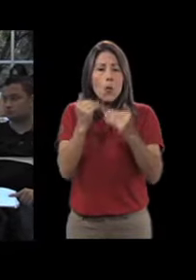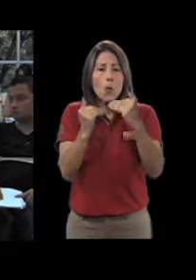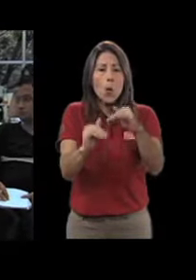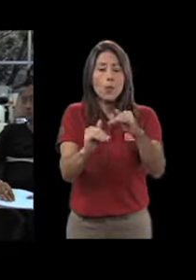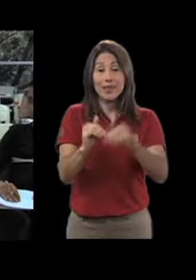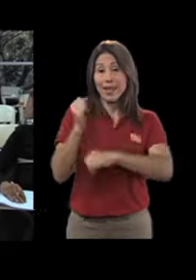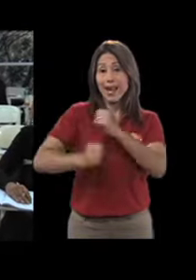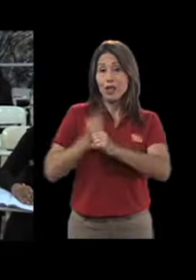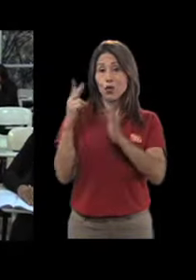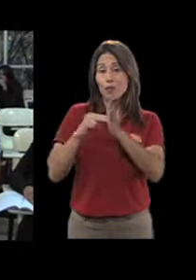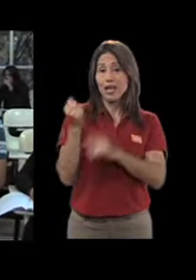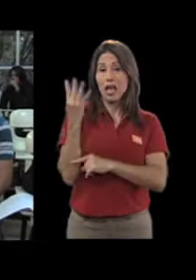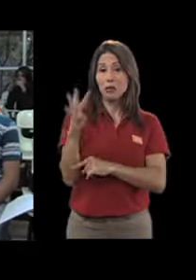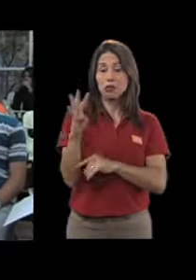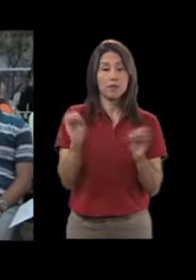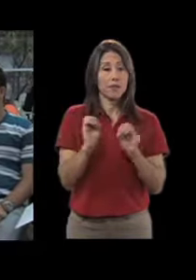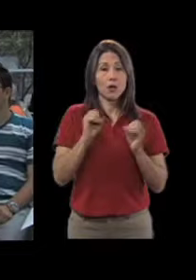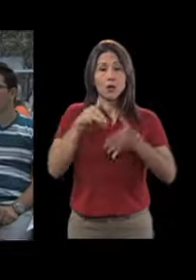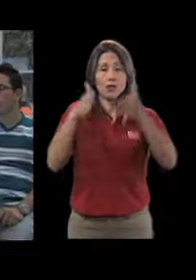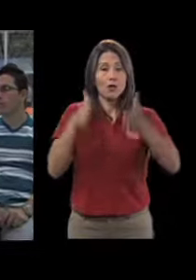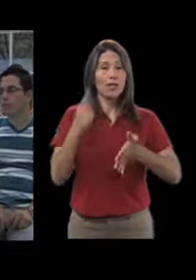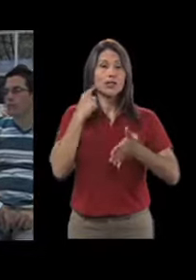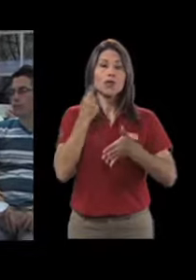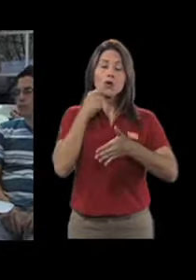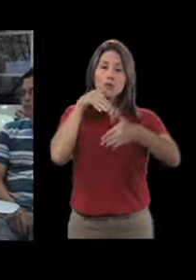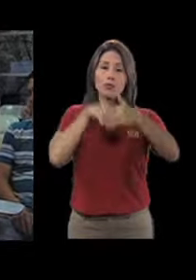no ingresó ningún estudiante sordo a la Universidad de Costa Rica.